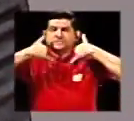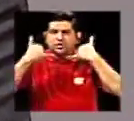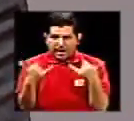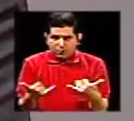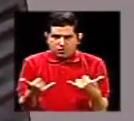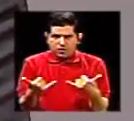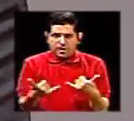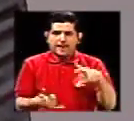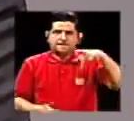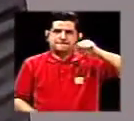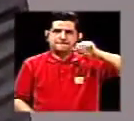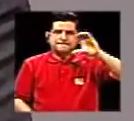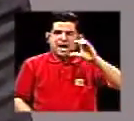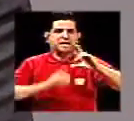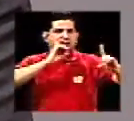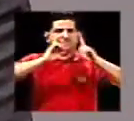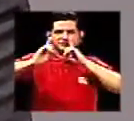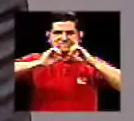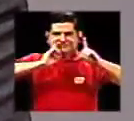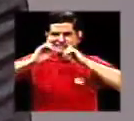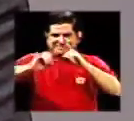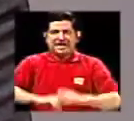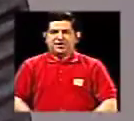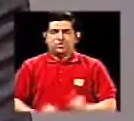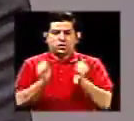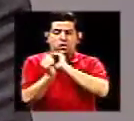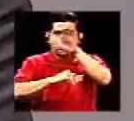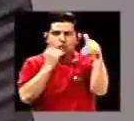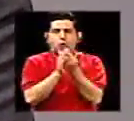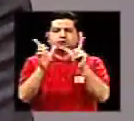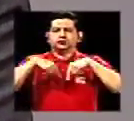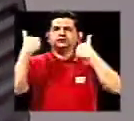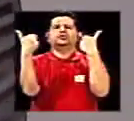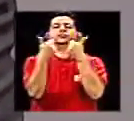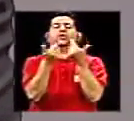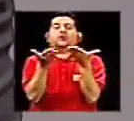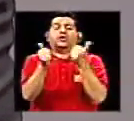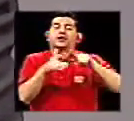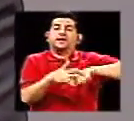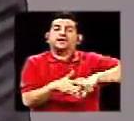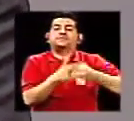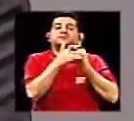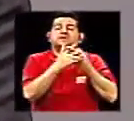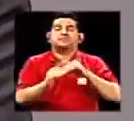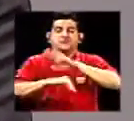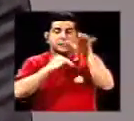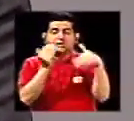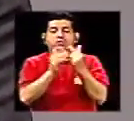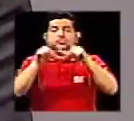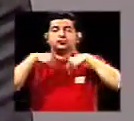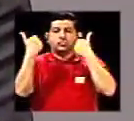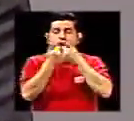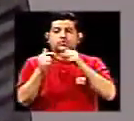de un PAC que provoque muchos diálogos con todos los sectores. Y hemos dicho, queremos empezar con todos los sectores de la sociedad civil, como lo veníamos